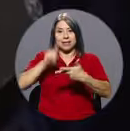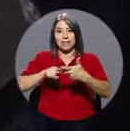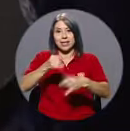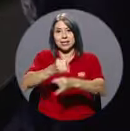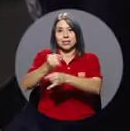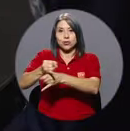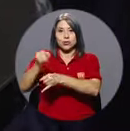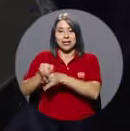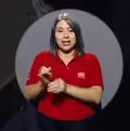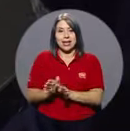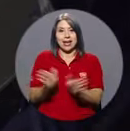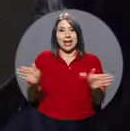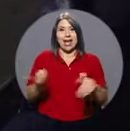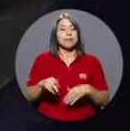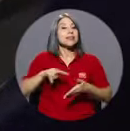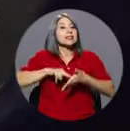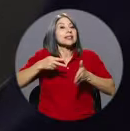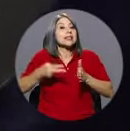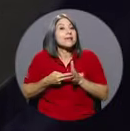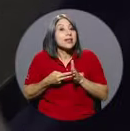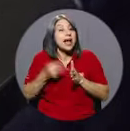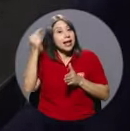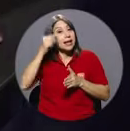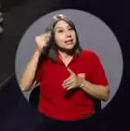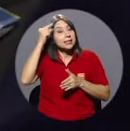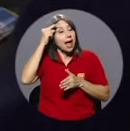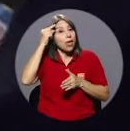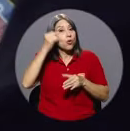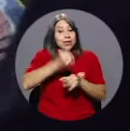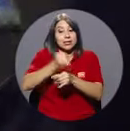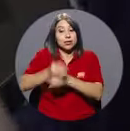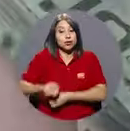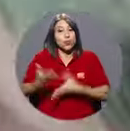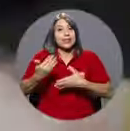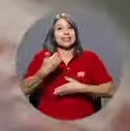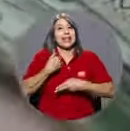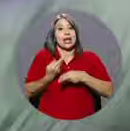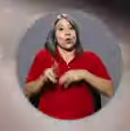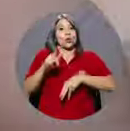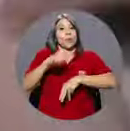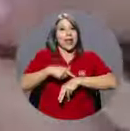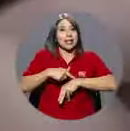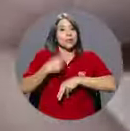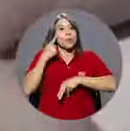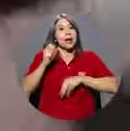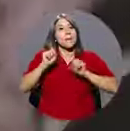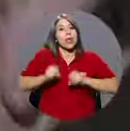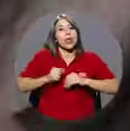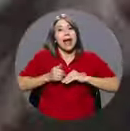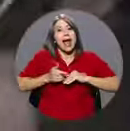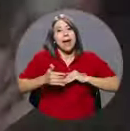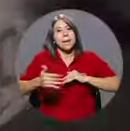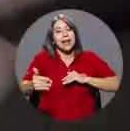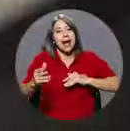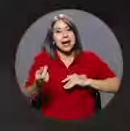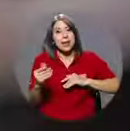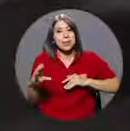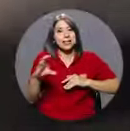general. Ese le daría un mecanismo de corto plazo al Estado para poder ampliar la inversión, y esa inversión con